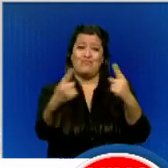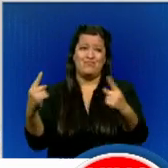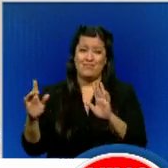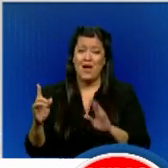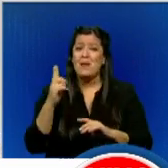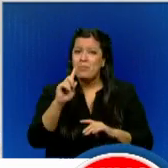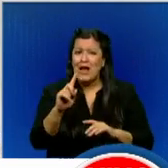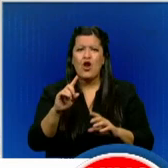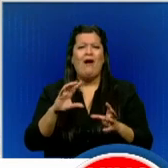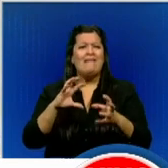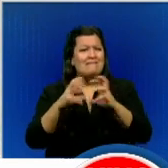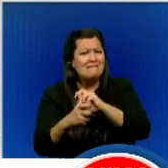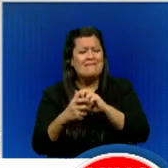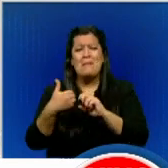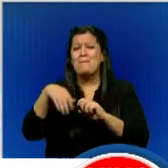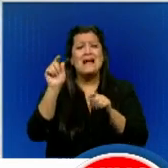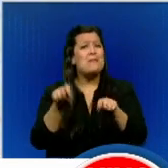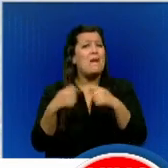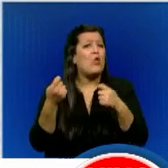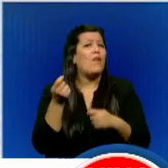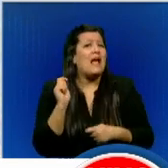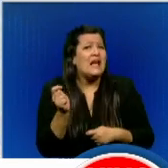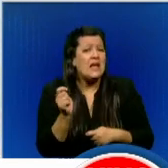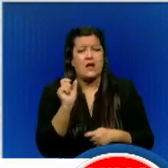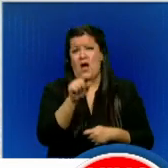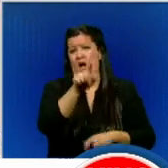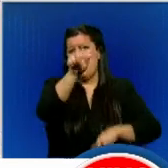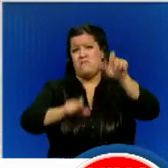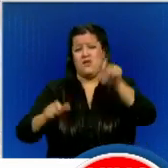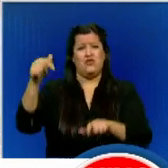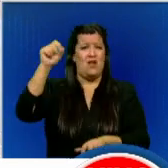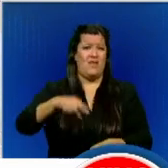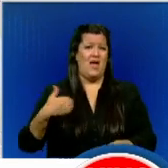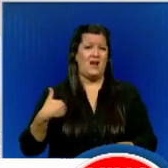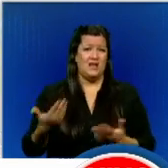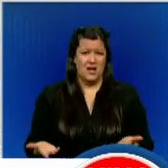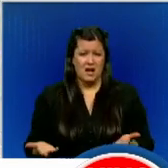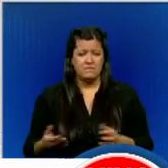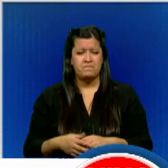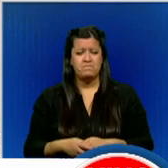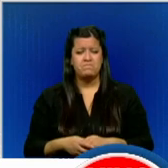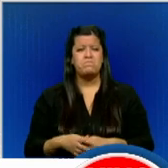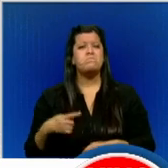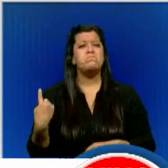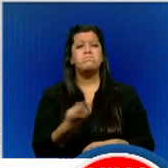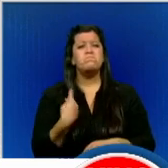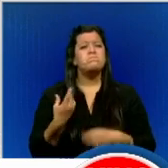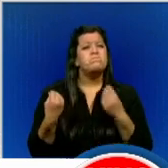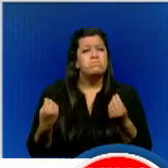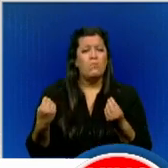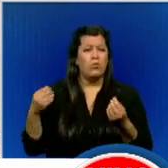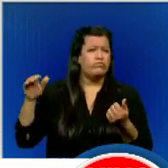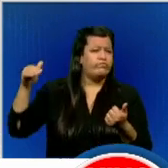afecta a los argentinos miren venimos en una caída